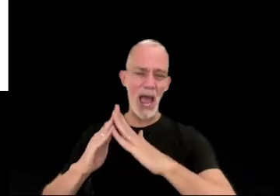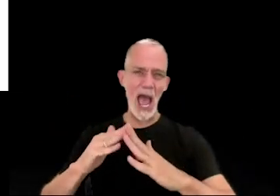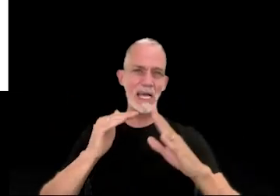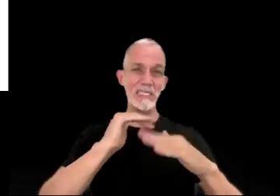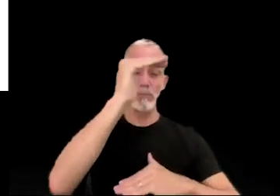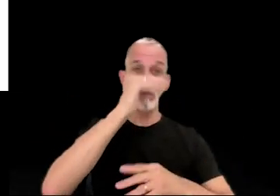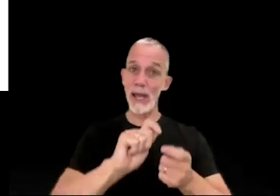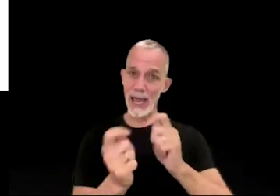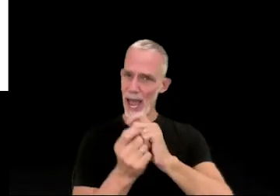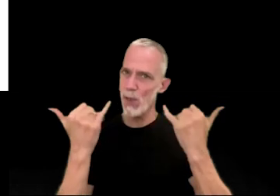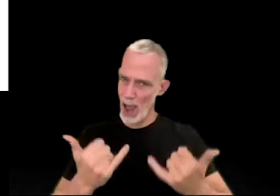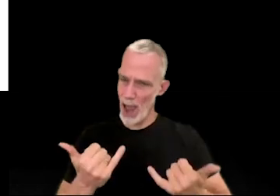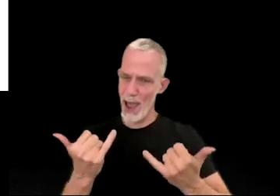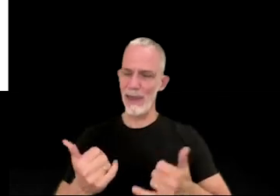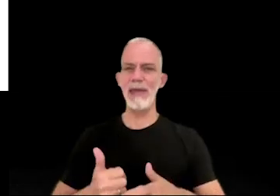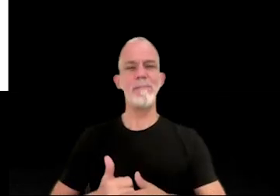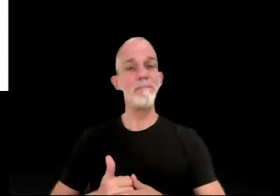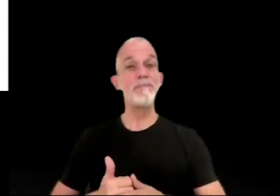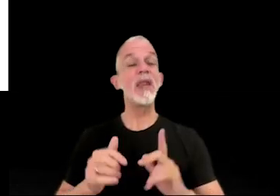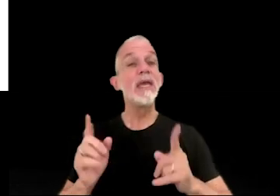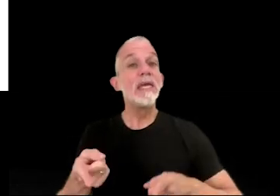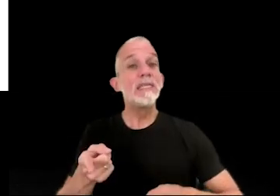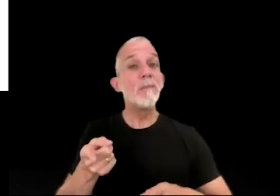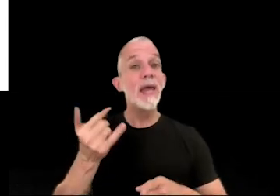impuesto. Y después hace